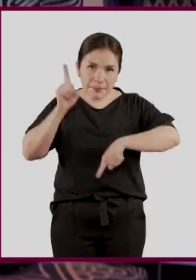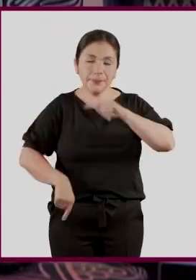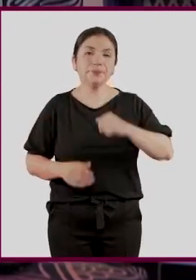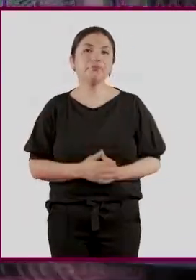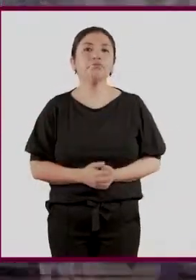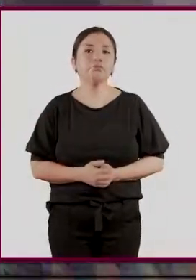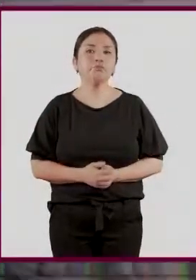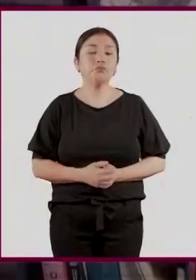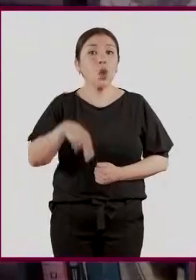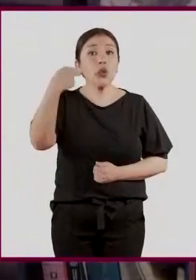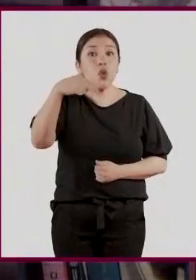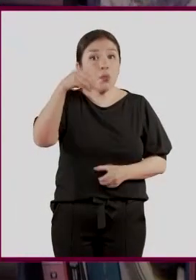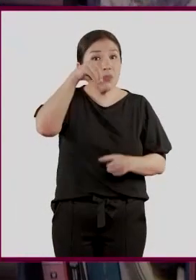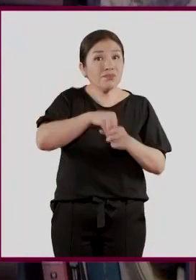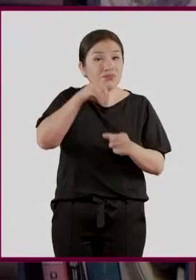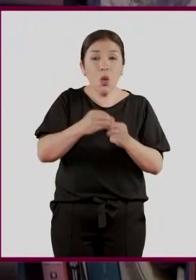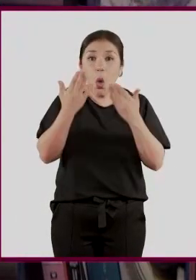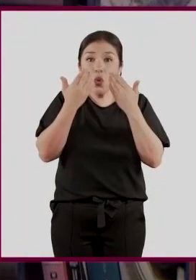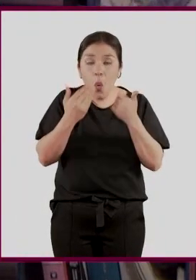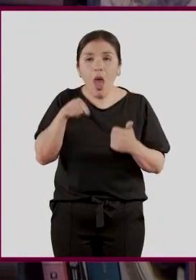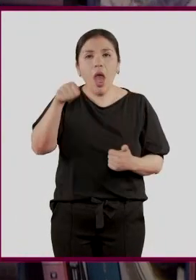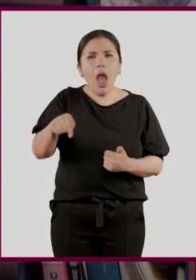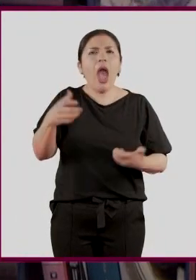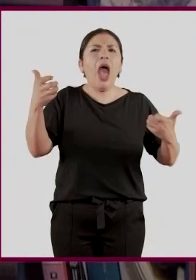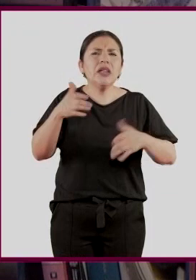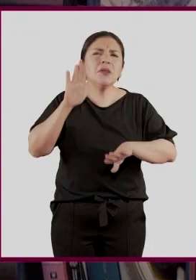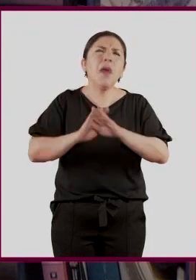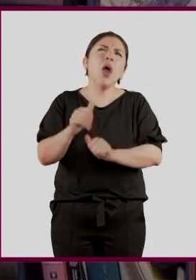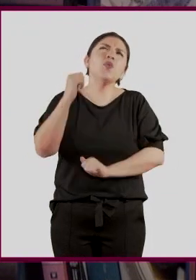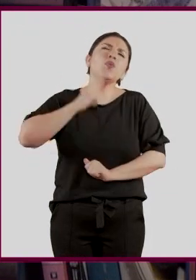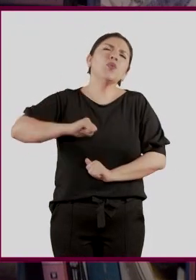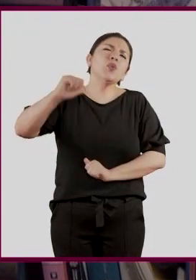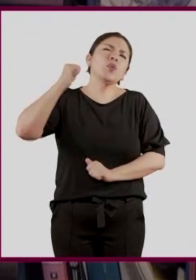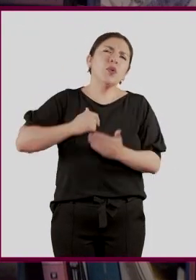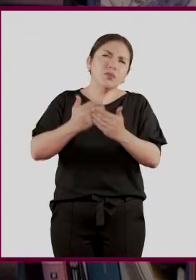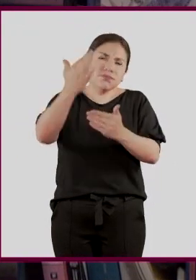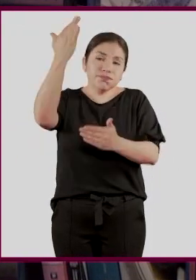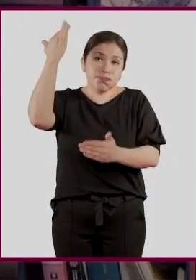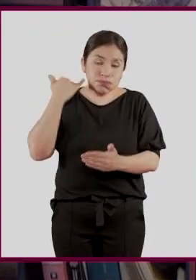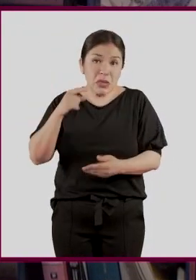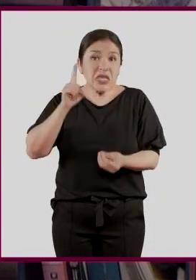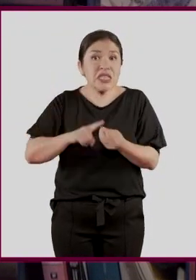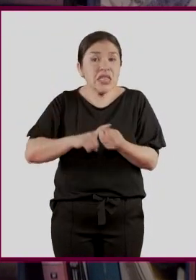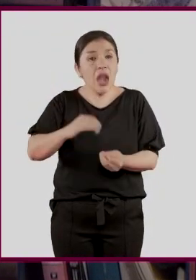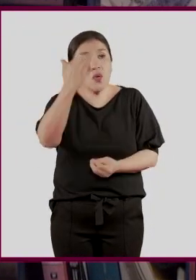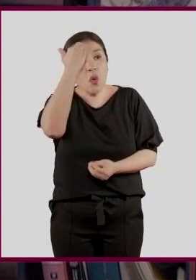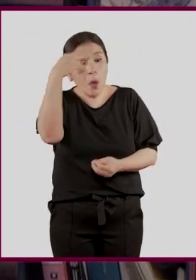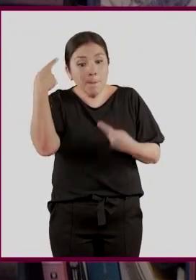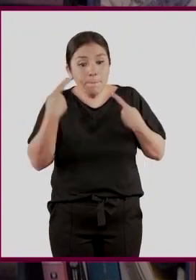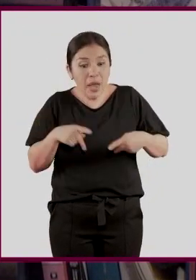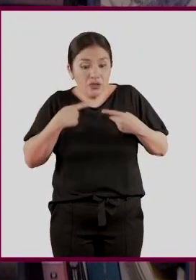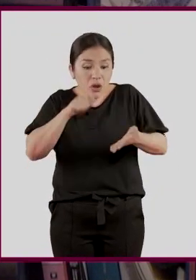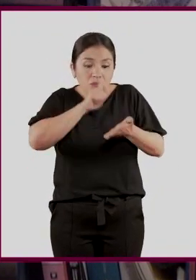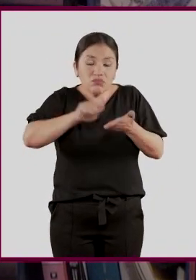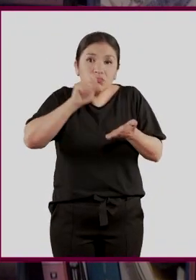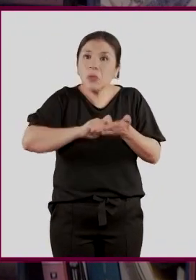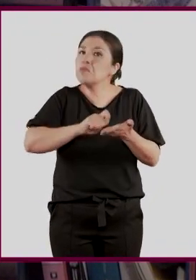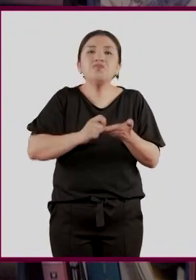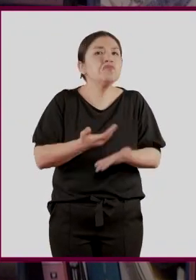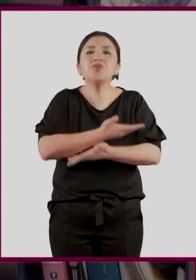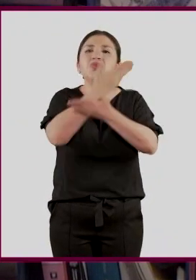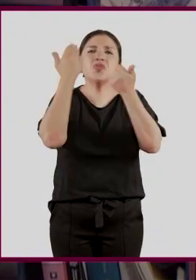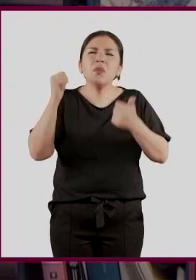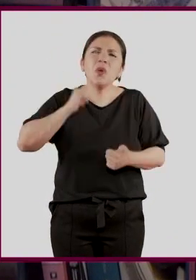y combatir. Las obras anónimas normalmente fueron creadas muy atrás en el pasado y nadie puede ubicar quién escribió un